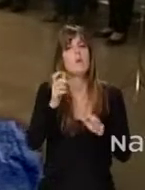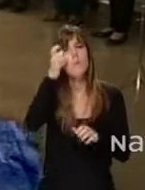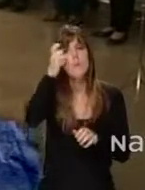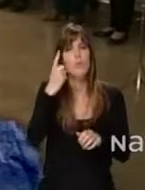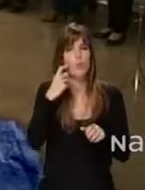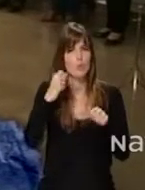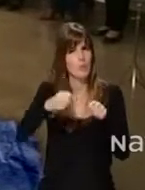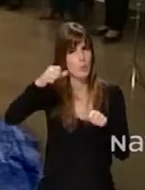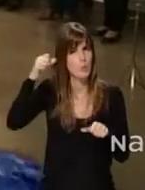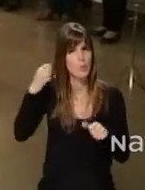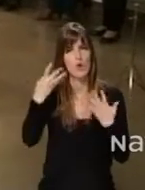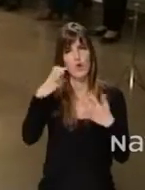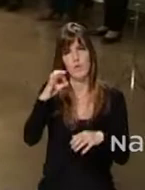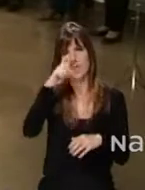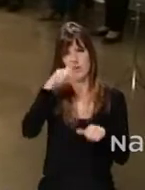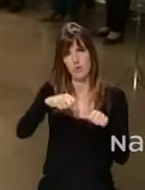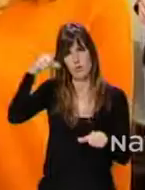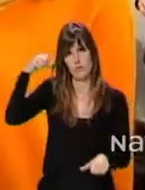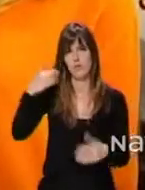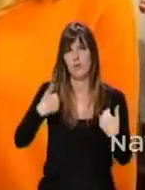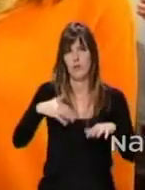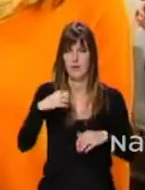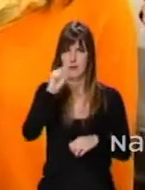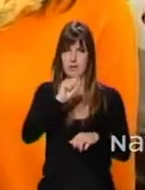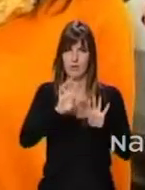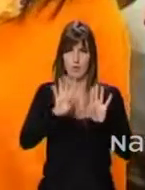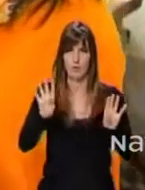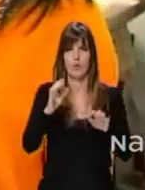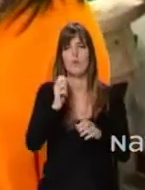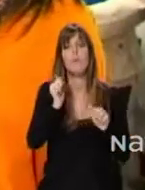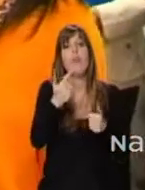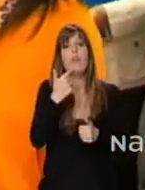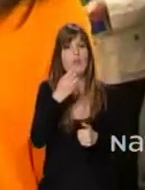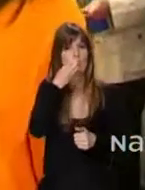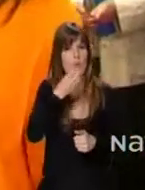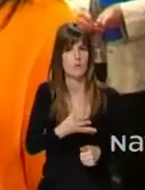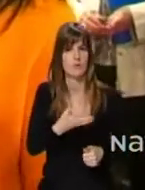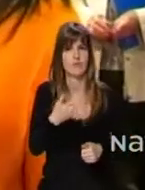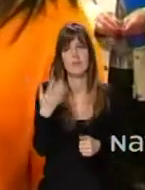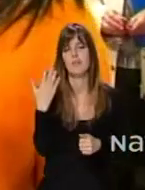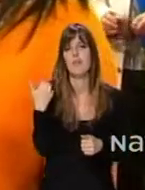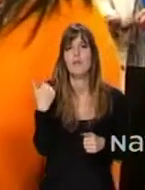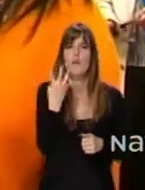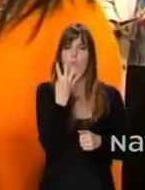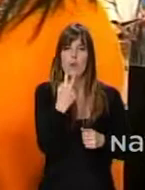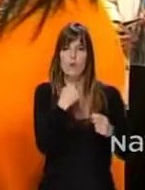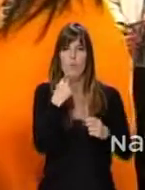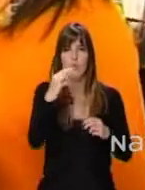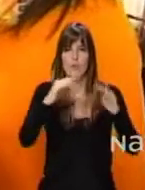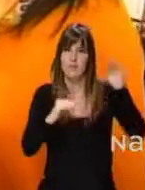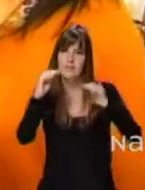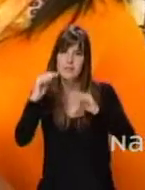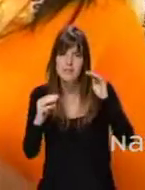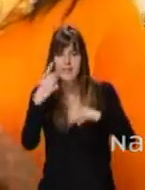hace pues más de 90 años, probablemente. Y además debía ser un coro muy bueno, cantaban ya entonces a cuatro voces